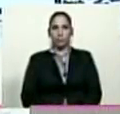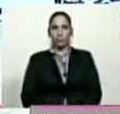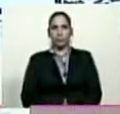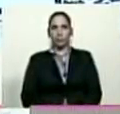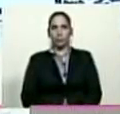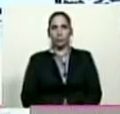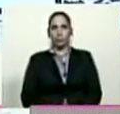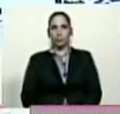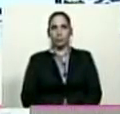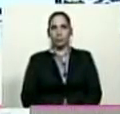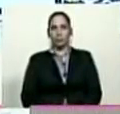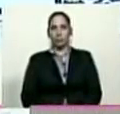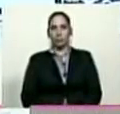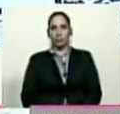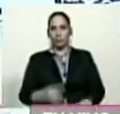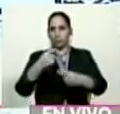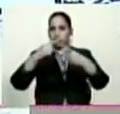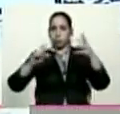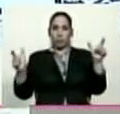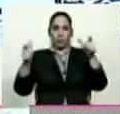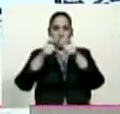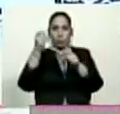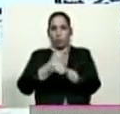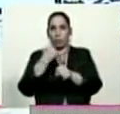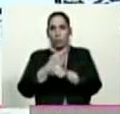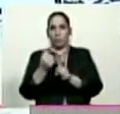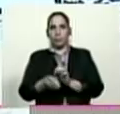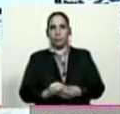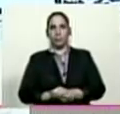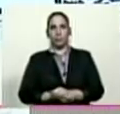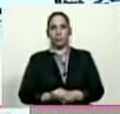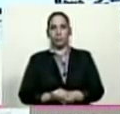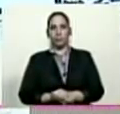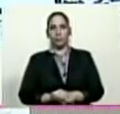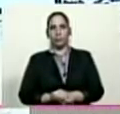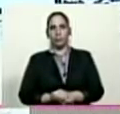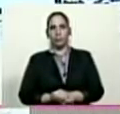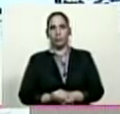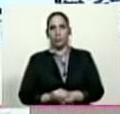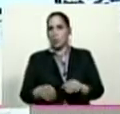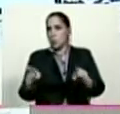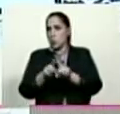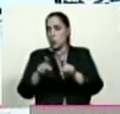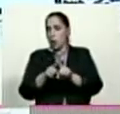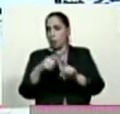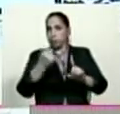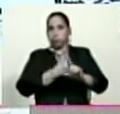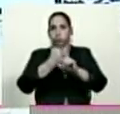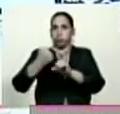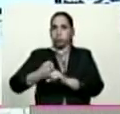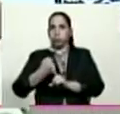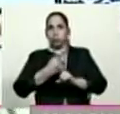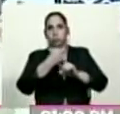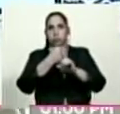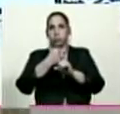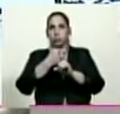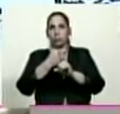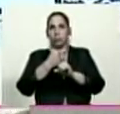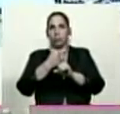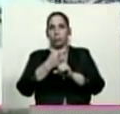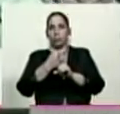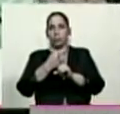ayer, en varias reuniones de trabajo. Es como el combate, pues. De allá para